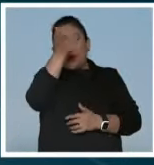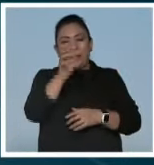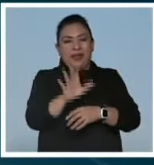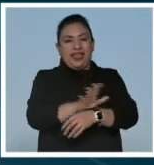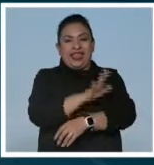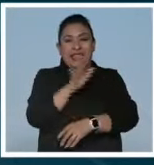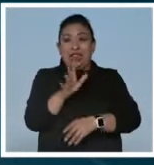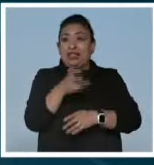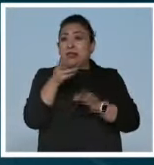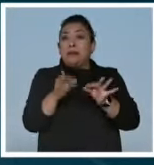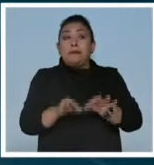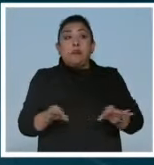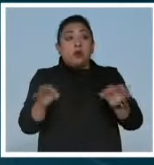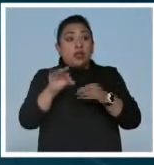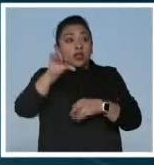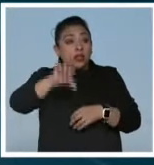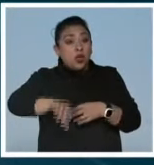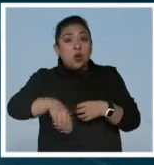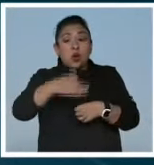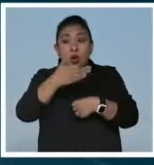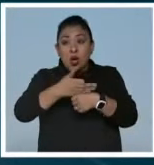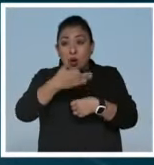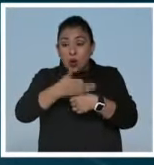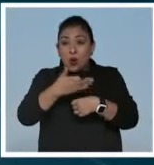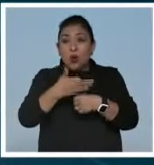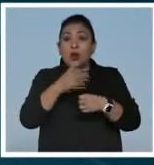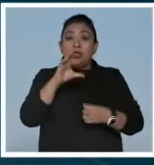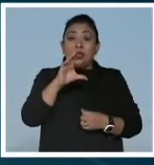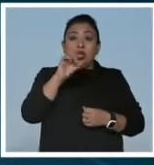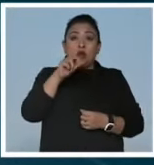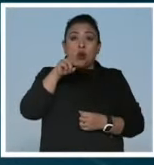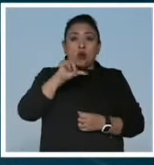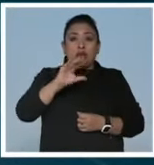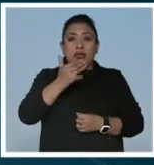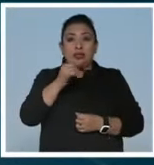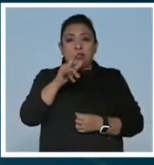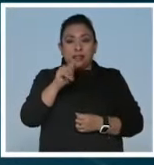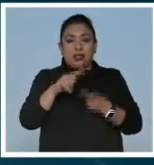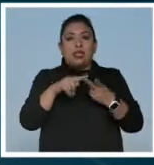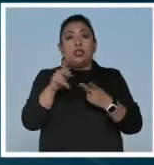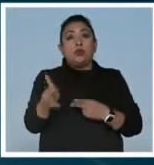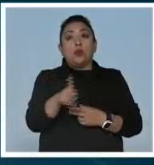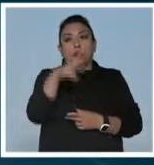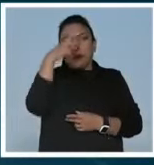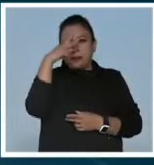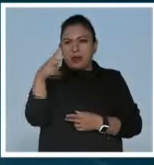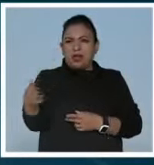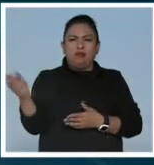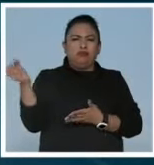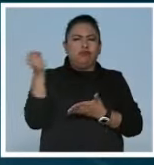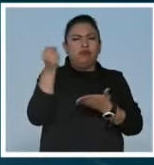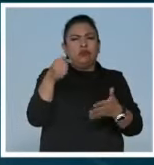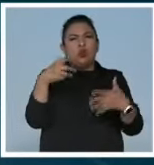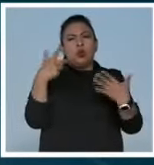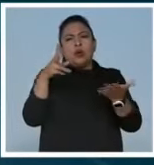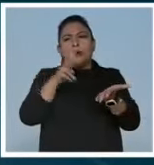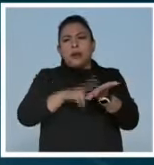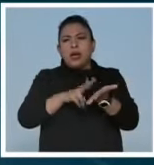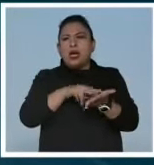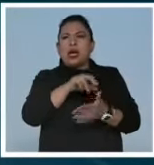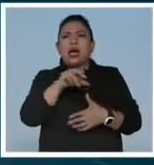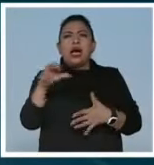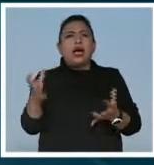es esencial en este momento en el que el CONACYT y el pueblo de México, con recursos valiosísimos que se han destinado